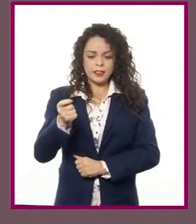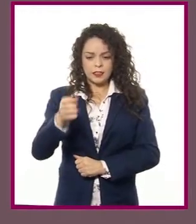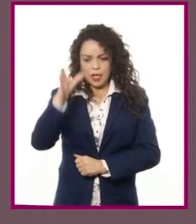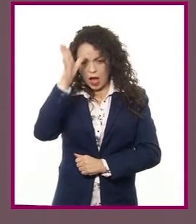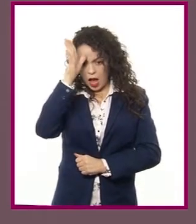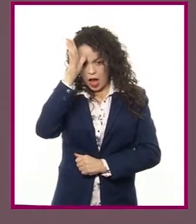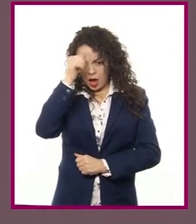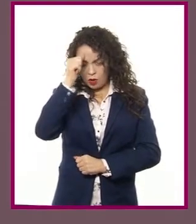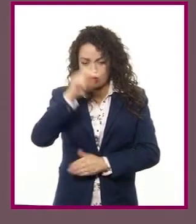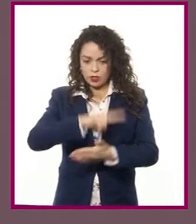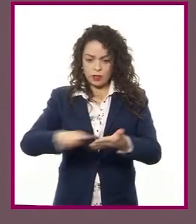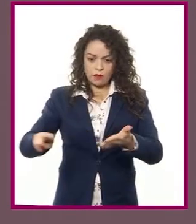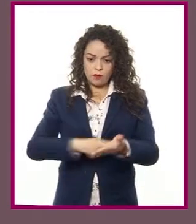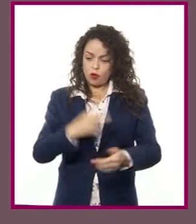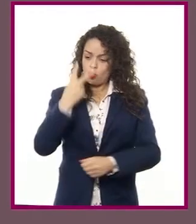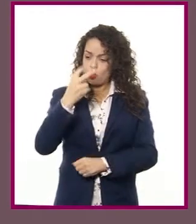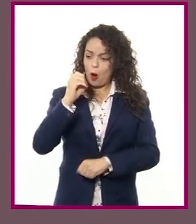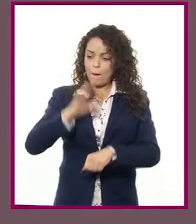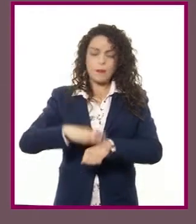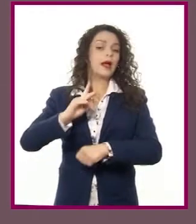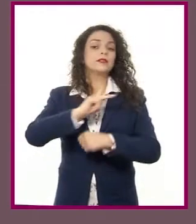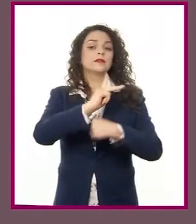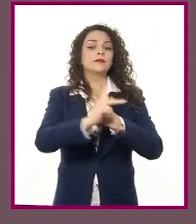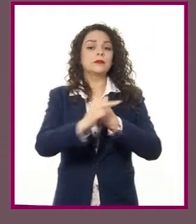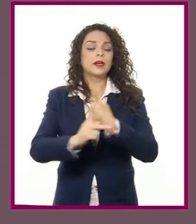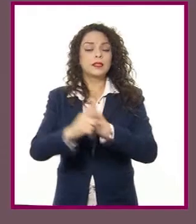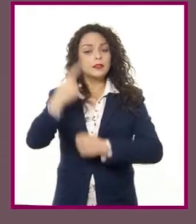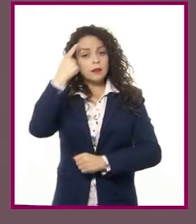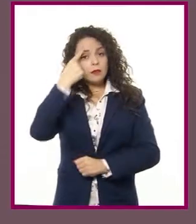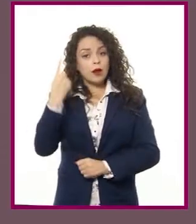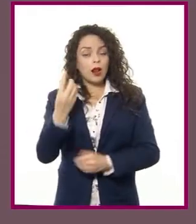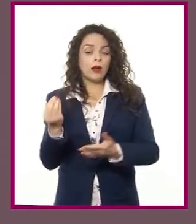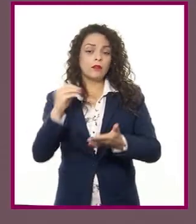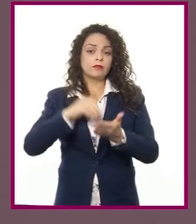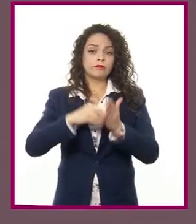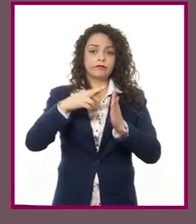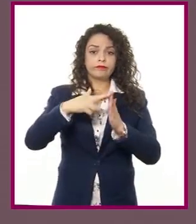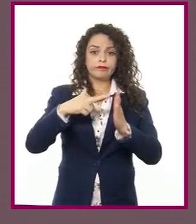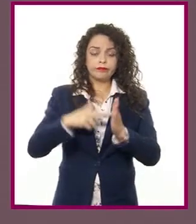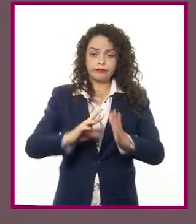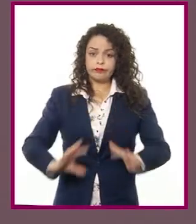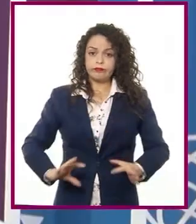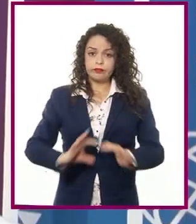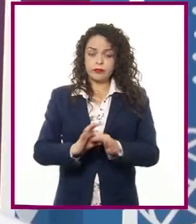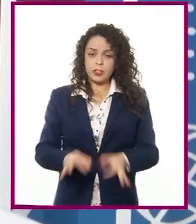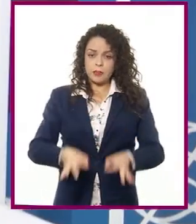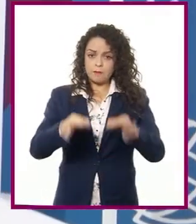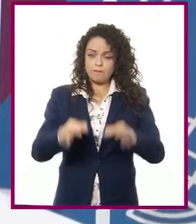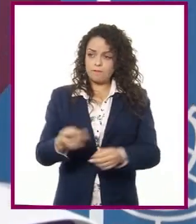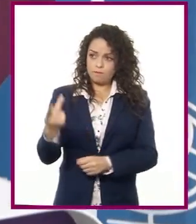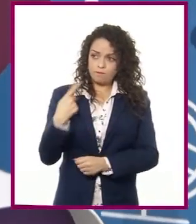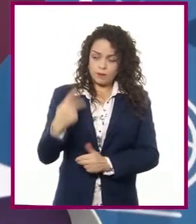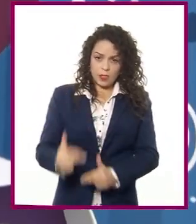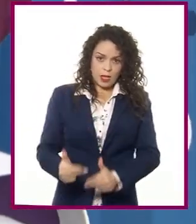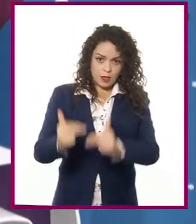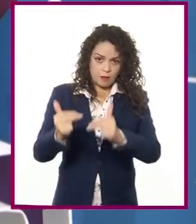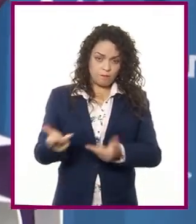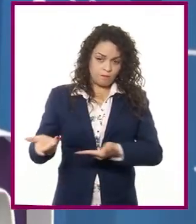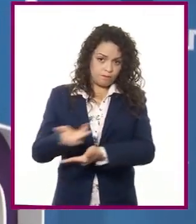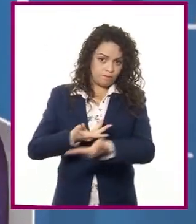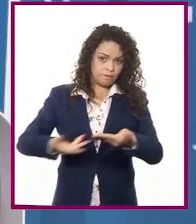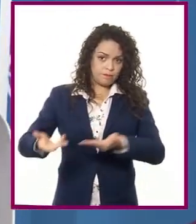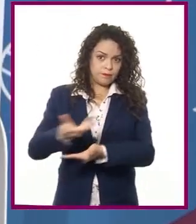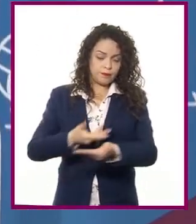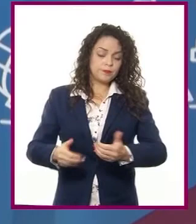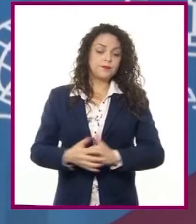acuerdos que firman dos o más países para reglamentar sus relaciones comerciales. En la negociación de